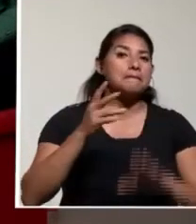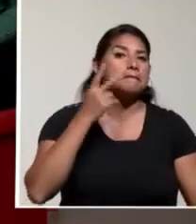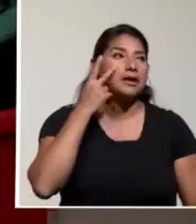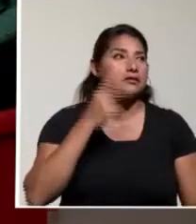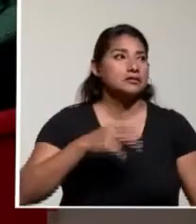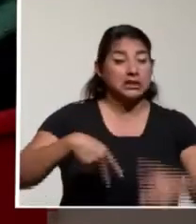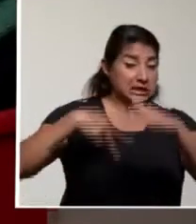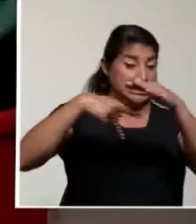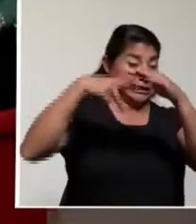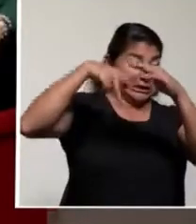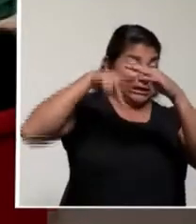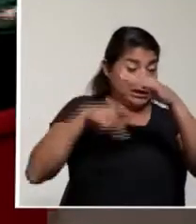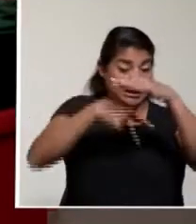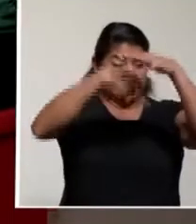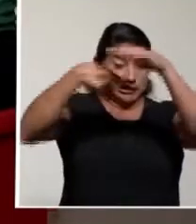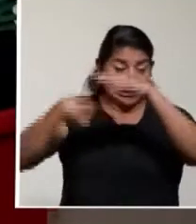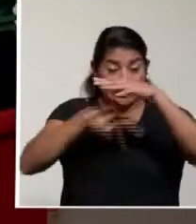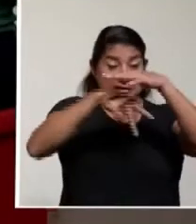casa?